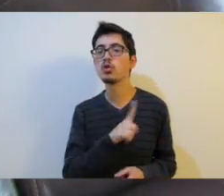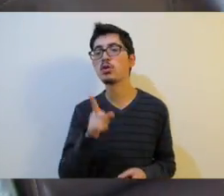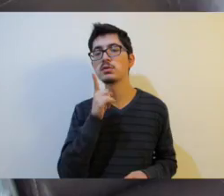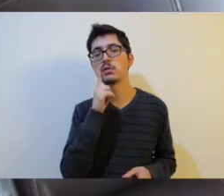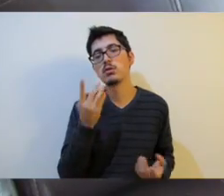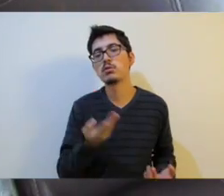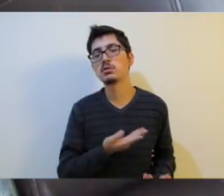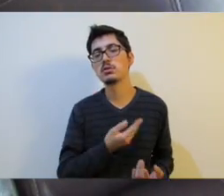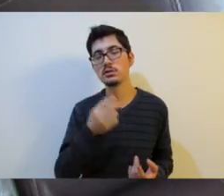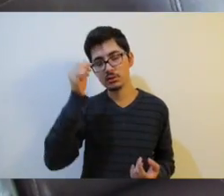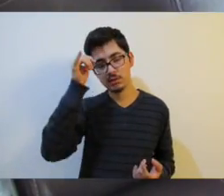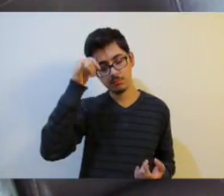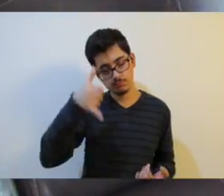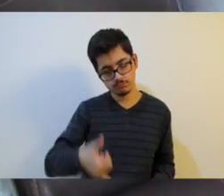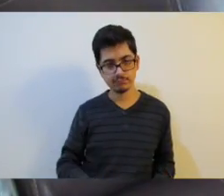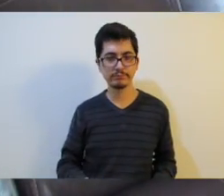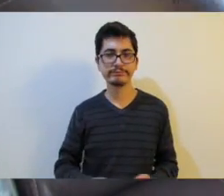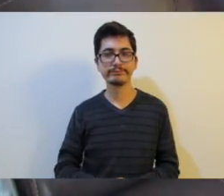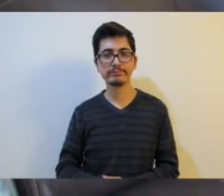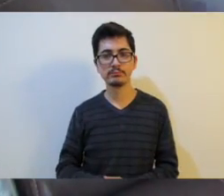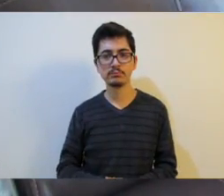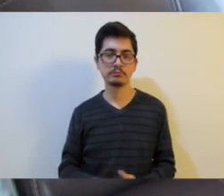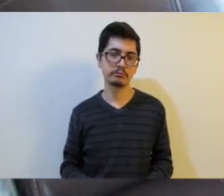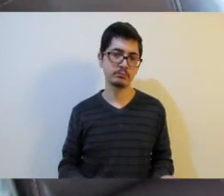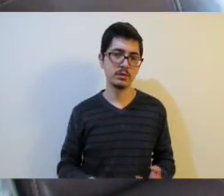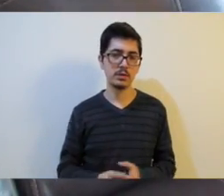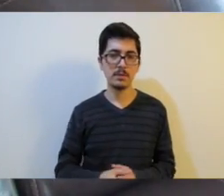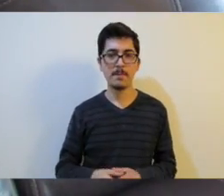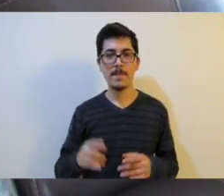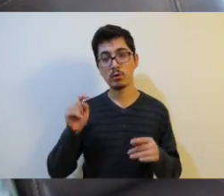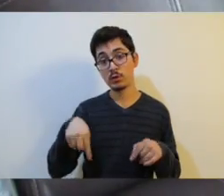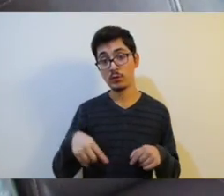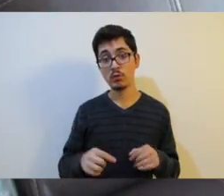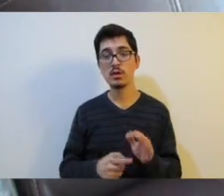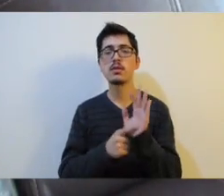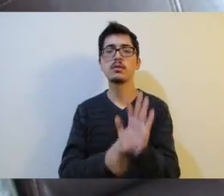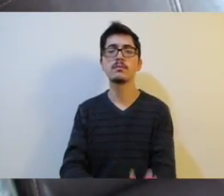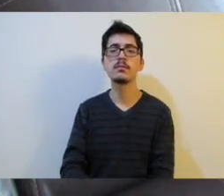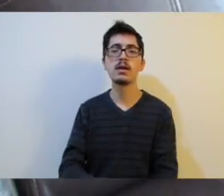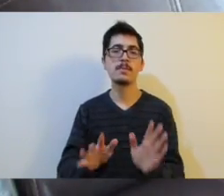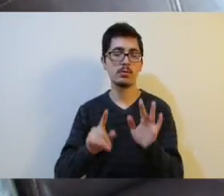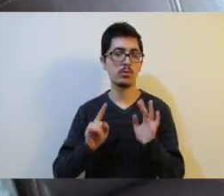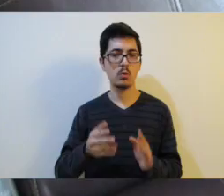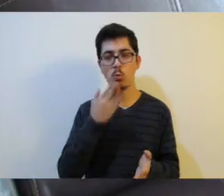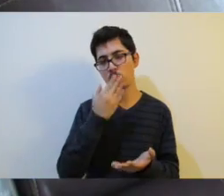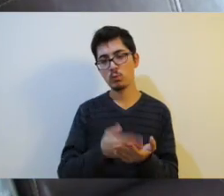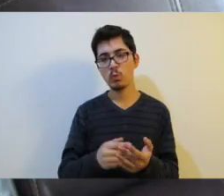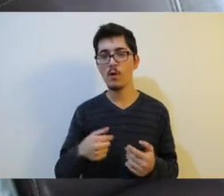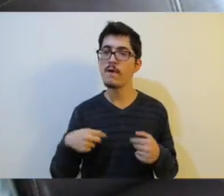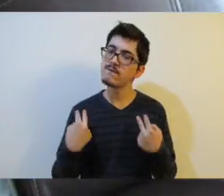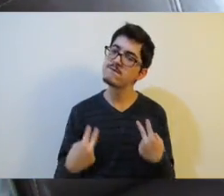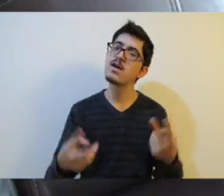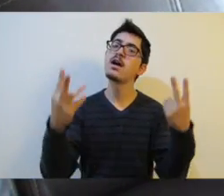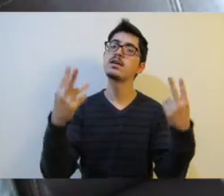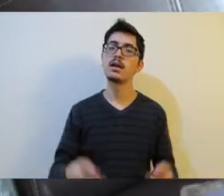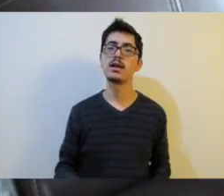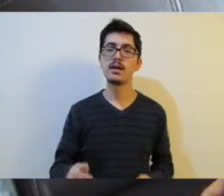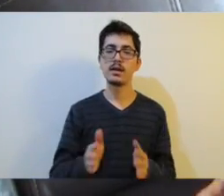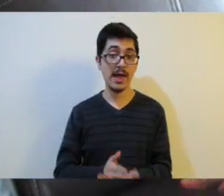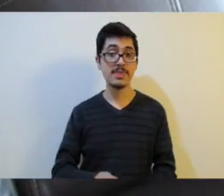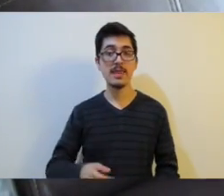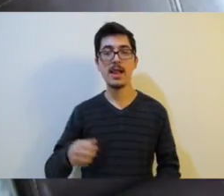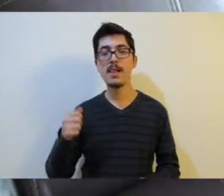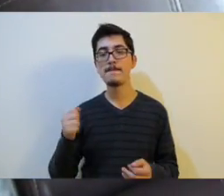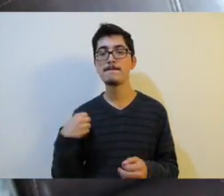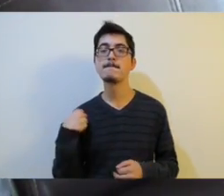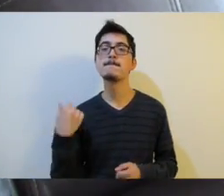puedan ustedes decidir cuál es el que más les gusta. Pero aquí esta ha sido mi recomendación. Así que nos vemos en el próximo capítulo de Inversionistas Historias. Espero que